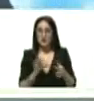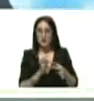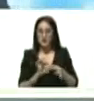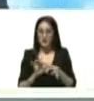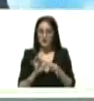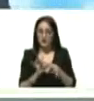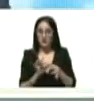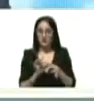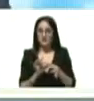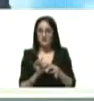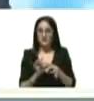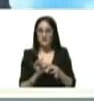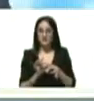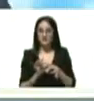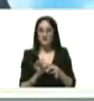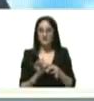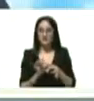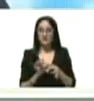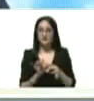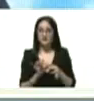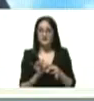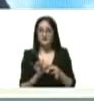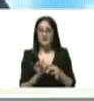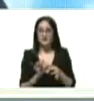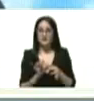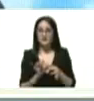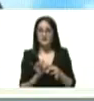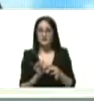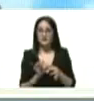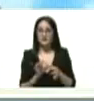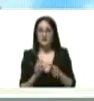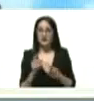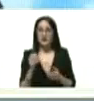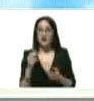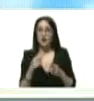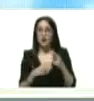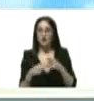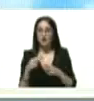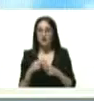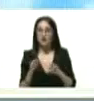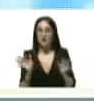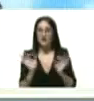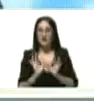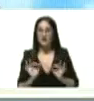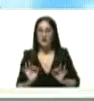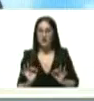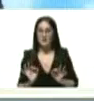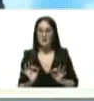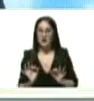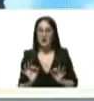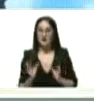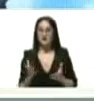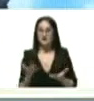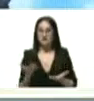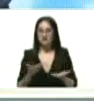factores económicos, de la construcción de una estrategia